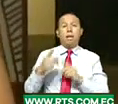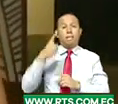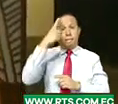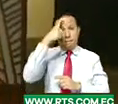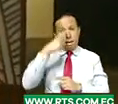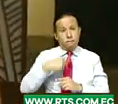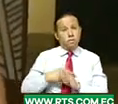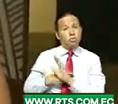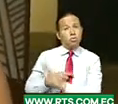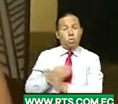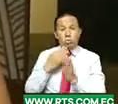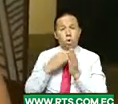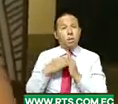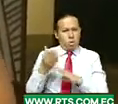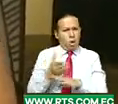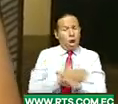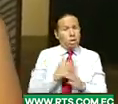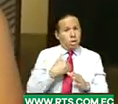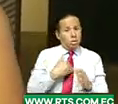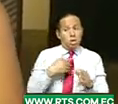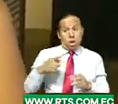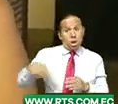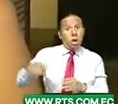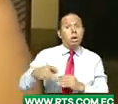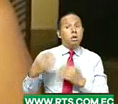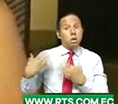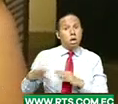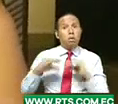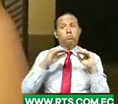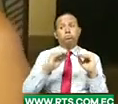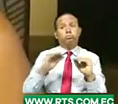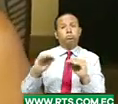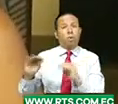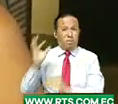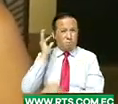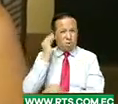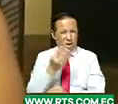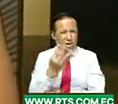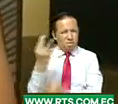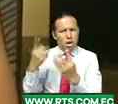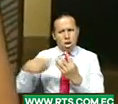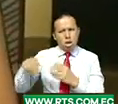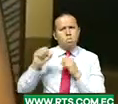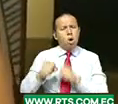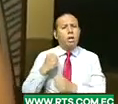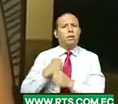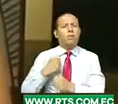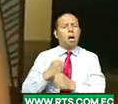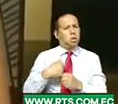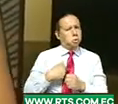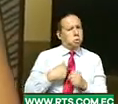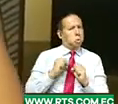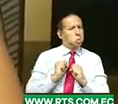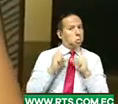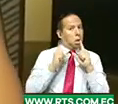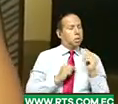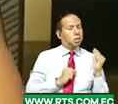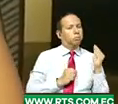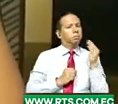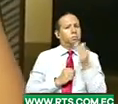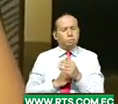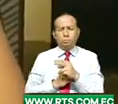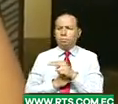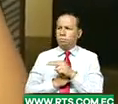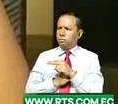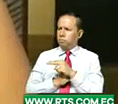visitar a sus emprendimientos, porque ellas capacitan a mujeres para que sean económicamente independientes, las fui a visitar de sorpresa, entonces las vi y me